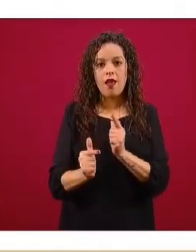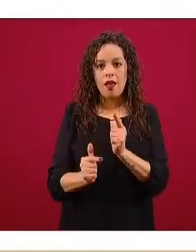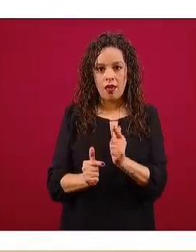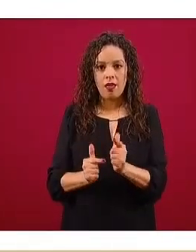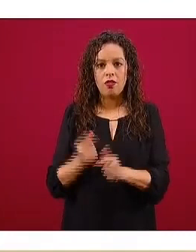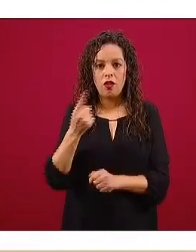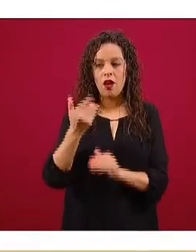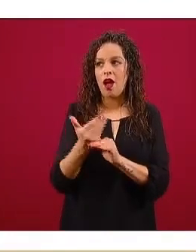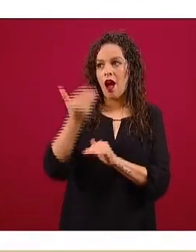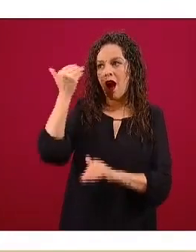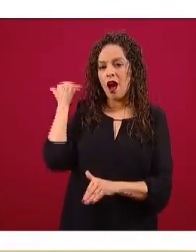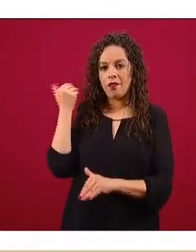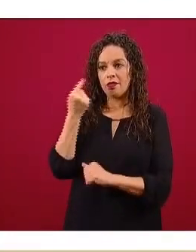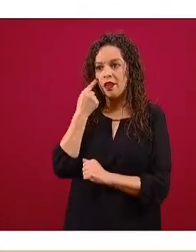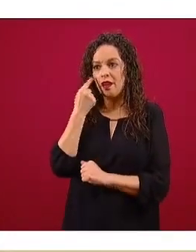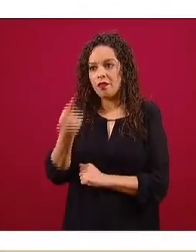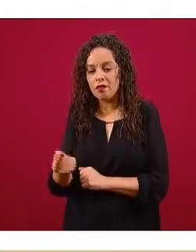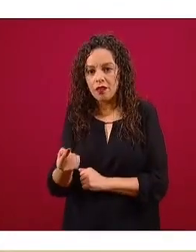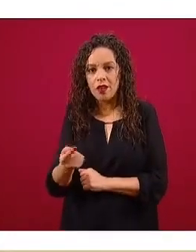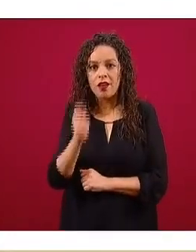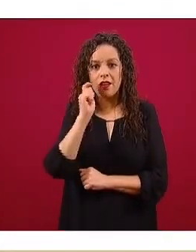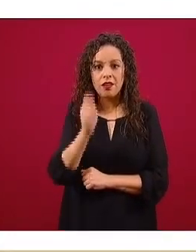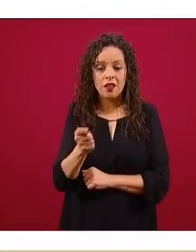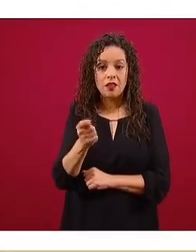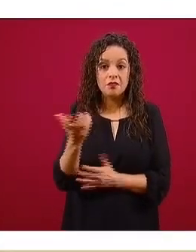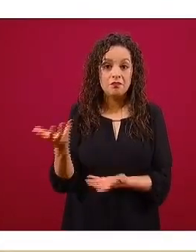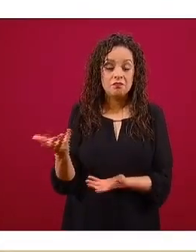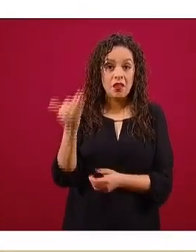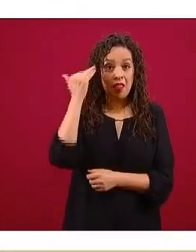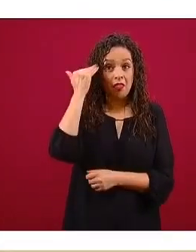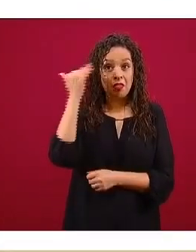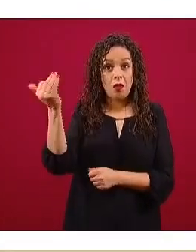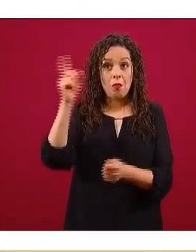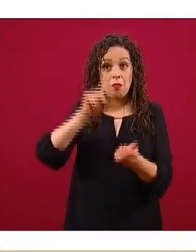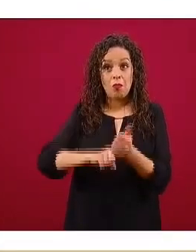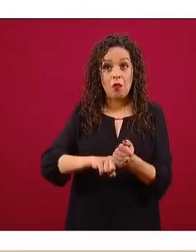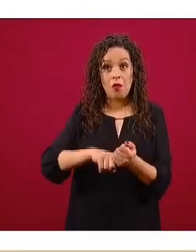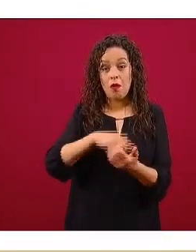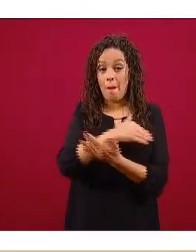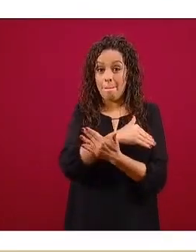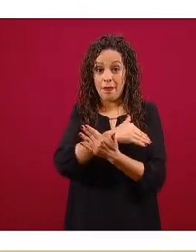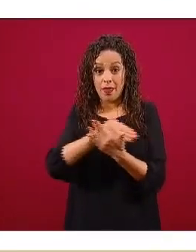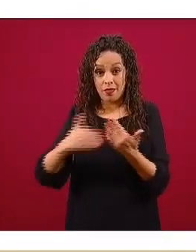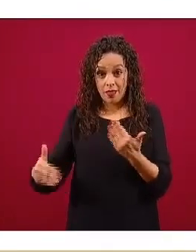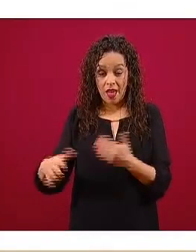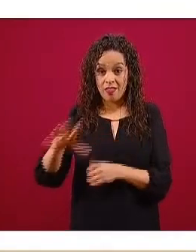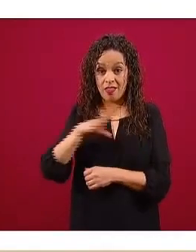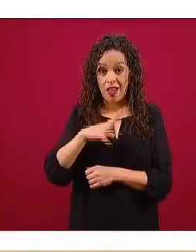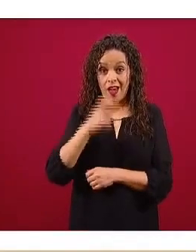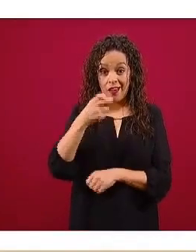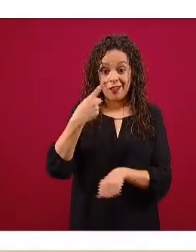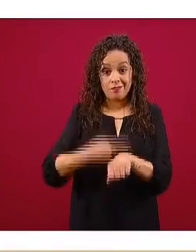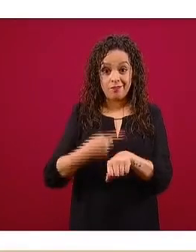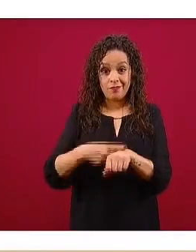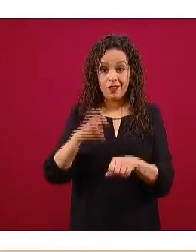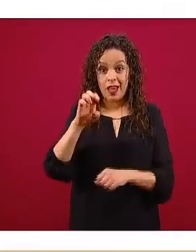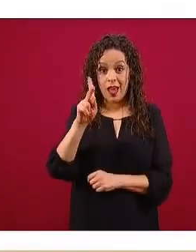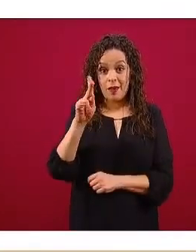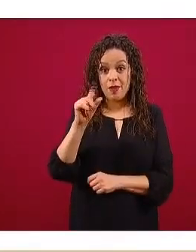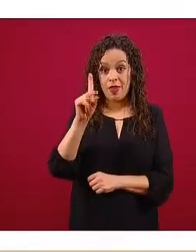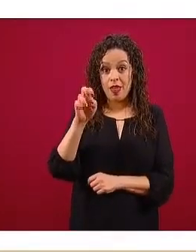observando prácticamente desde la mitad del tiempo en el que ha sucedido la epidemia en